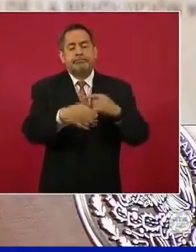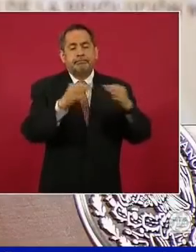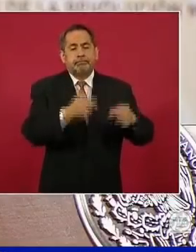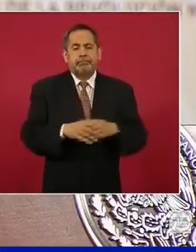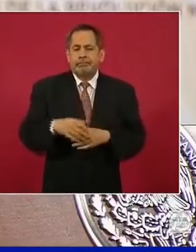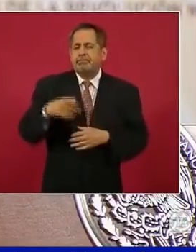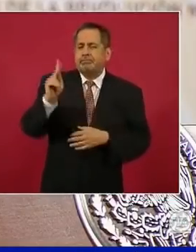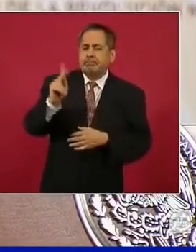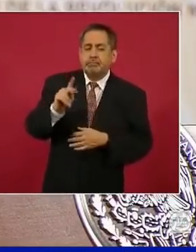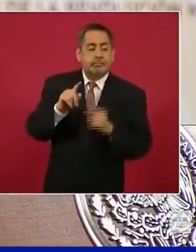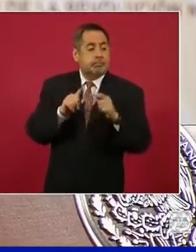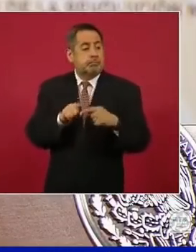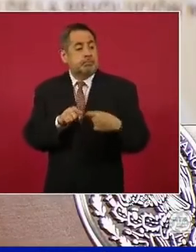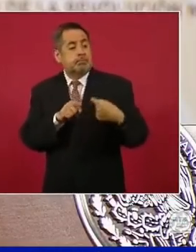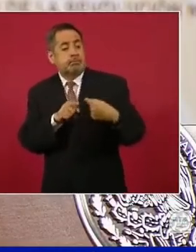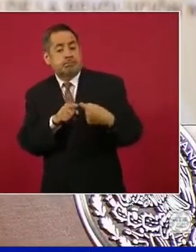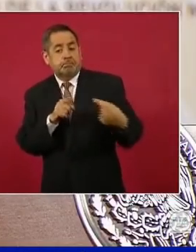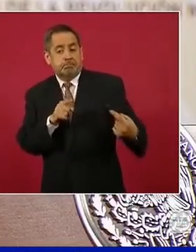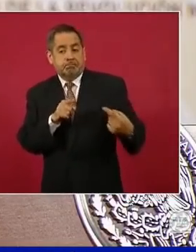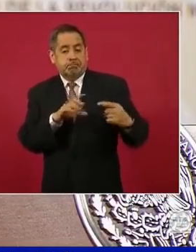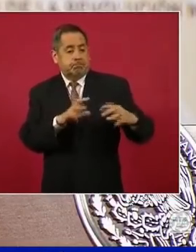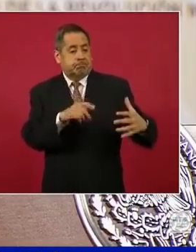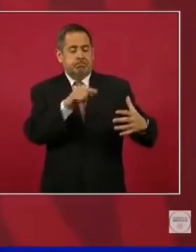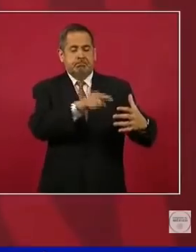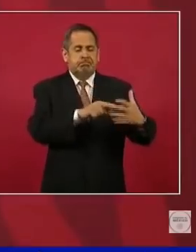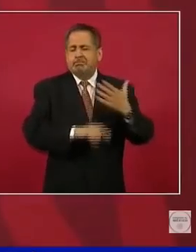nuestros adversarios, los